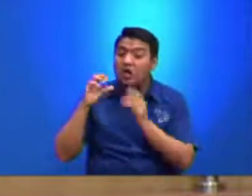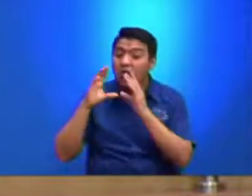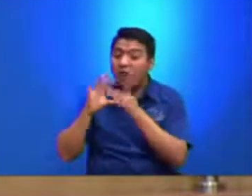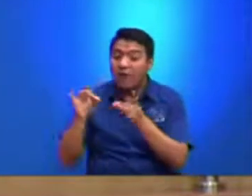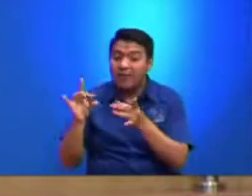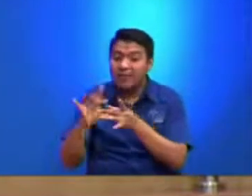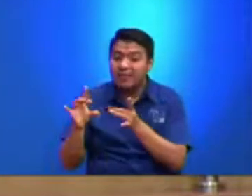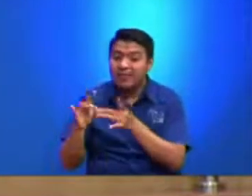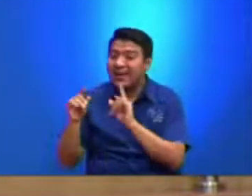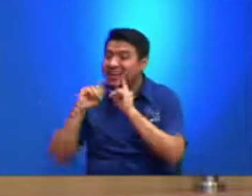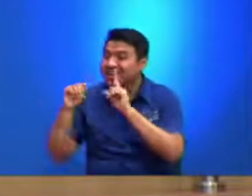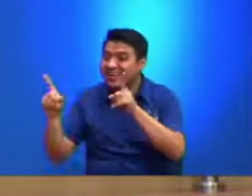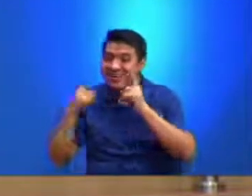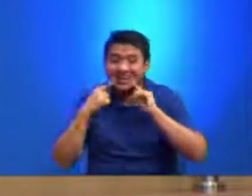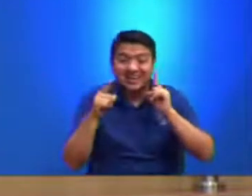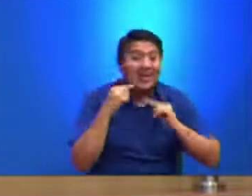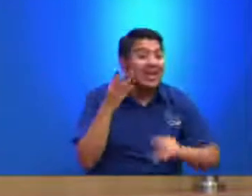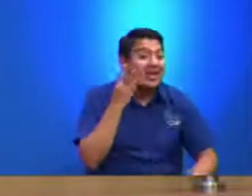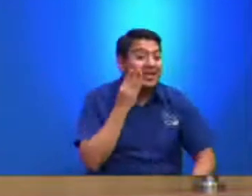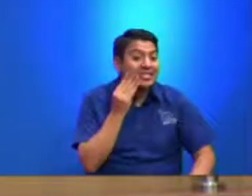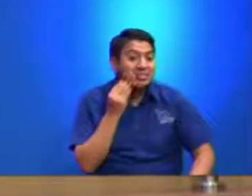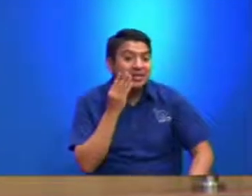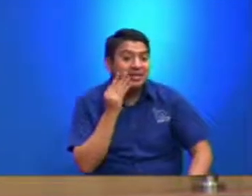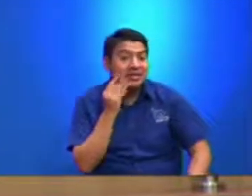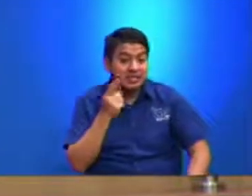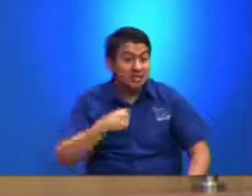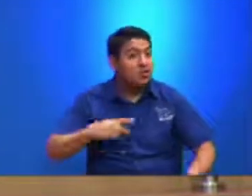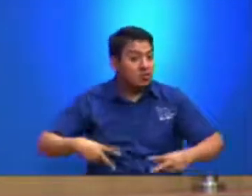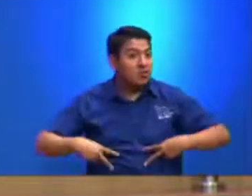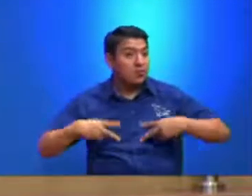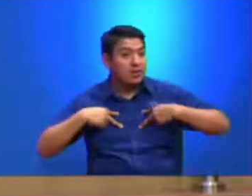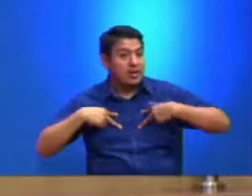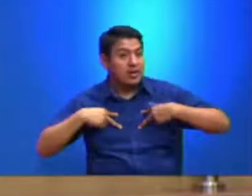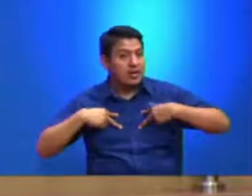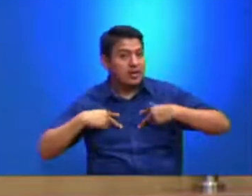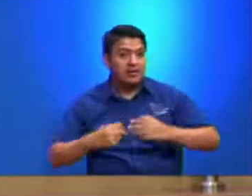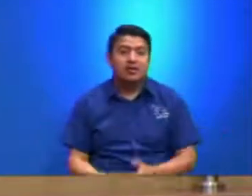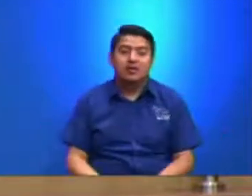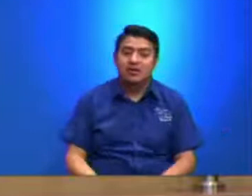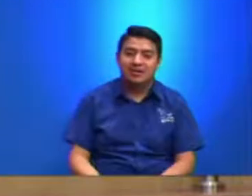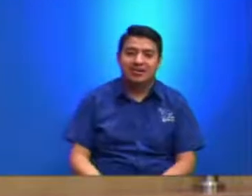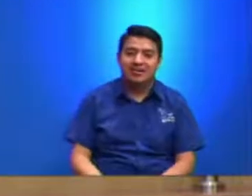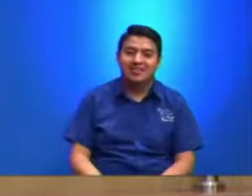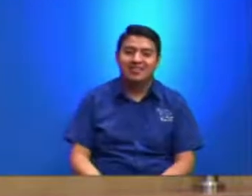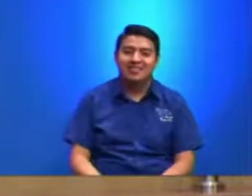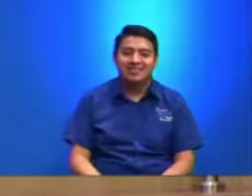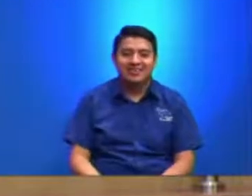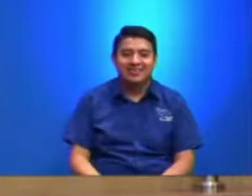Le pesbo po ya pa coponta para lo que epe a pa mi pime pa pa sopo.